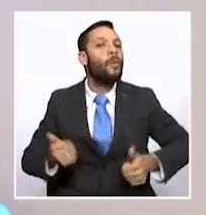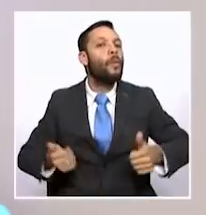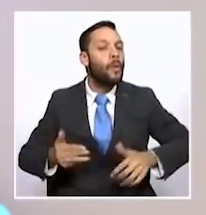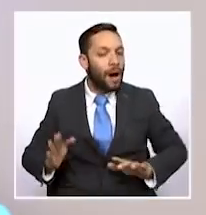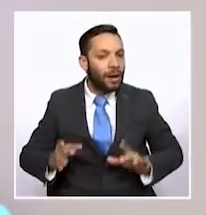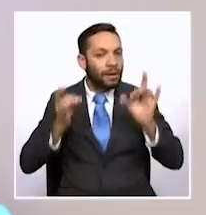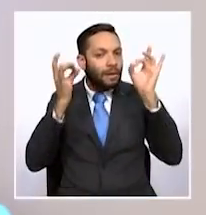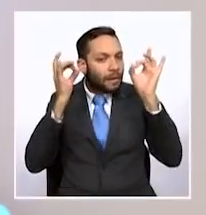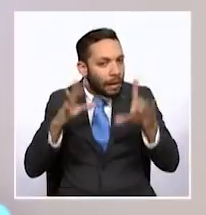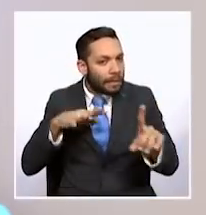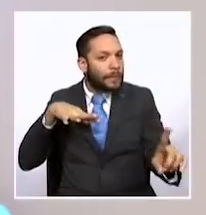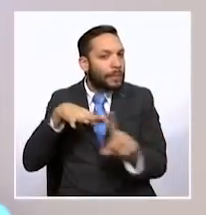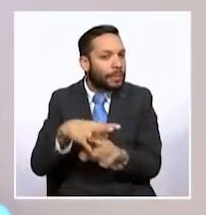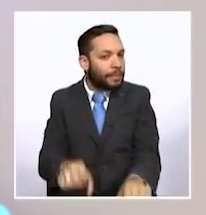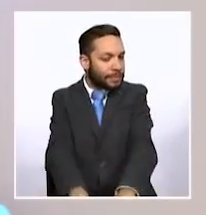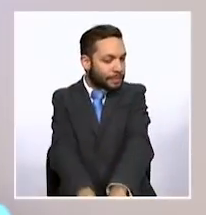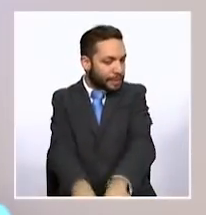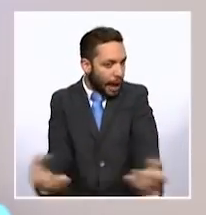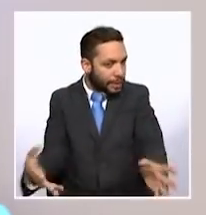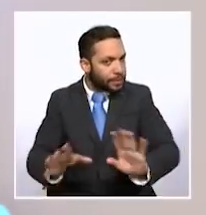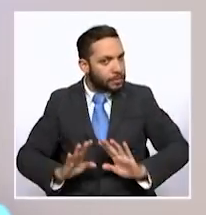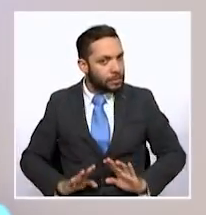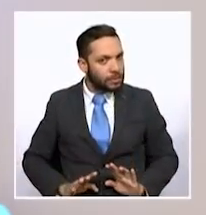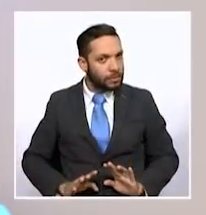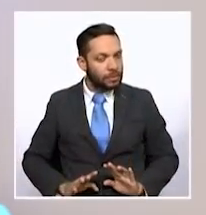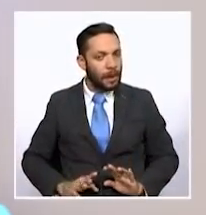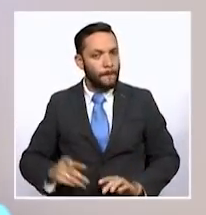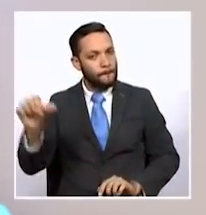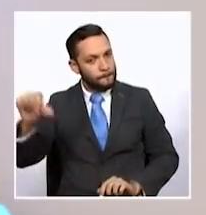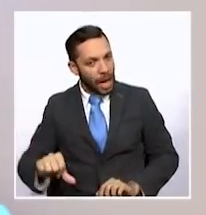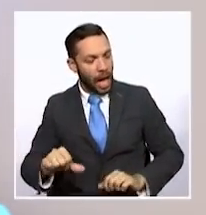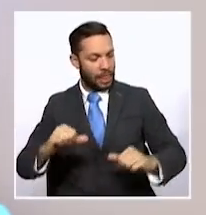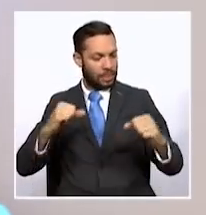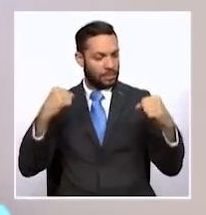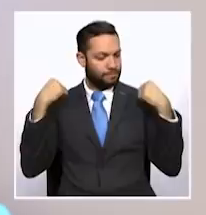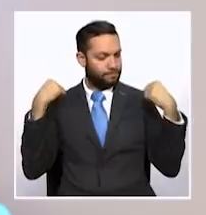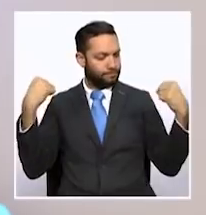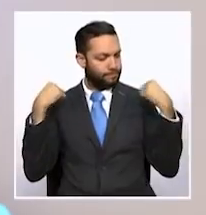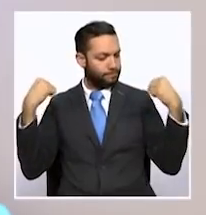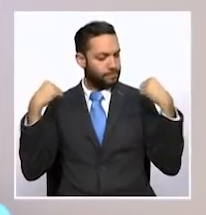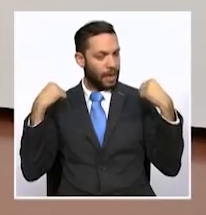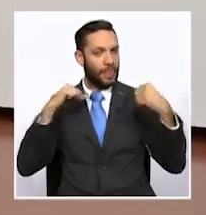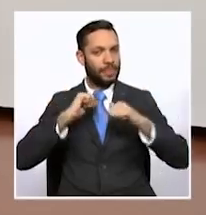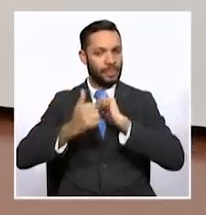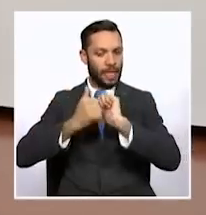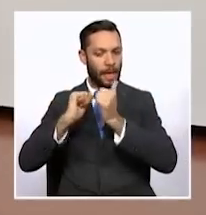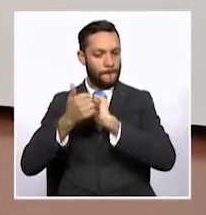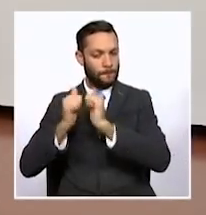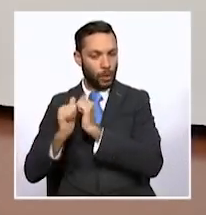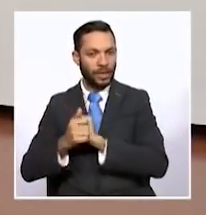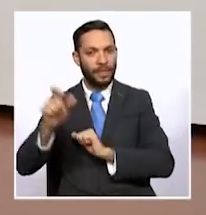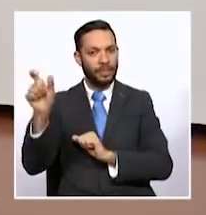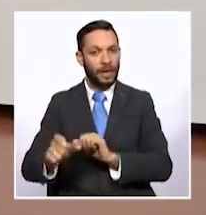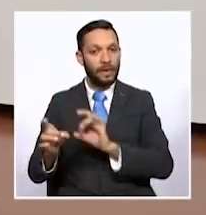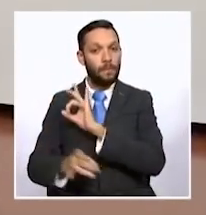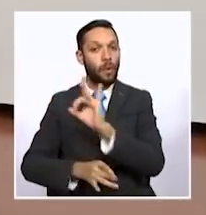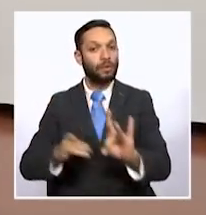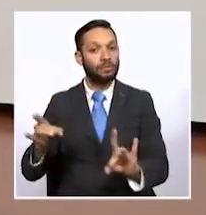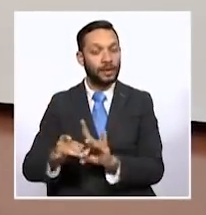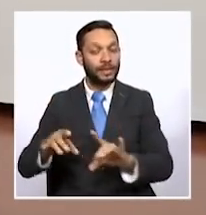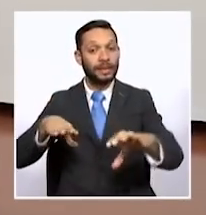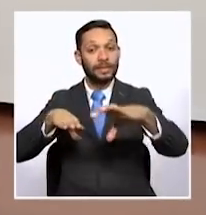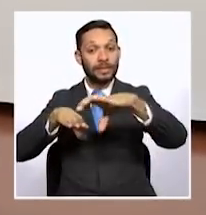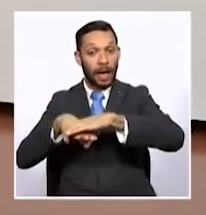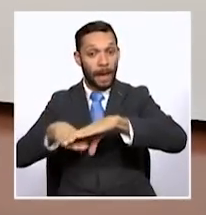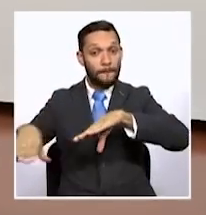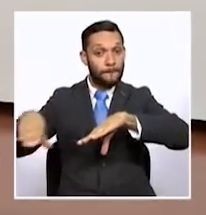por, ¿cómo sería? Por el mal deporte, por la mal, Es muy importante. mal uso de calzado en el deporte. No, y muy importante, digamos,